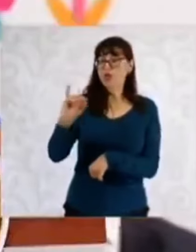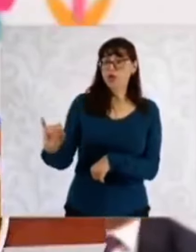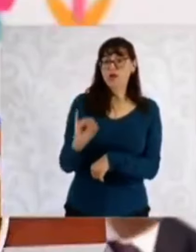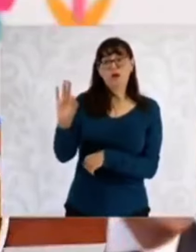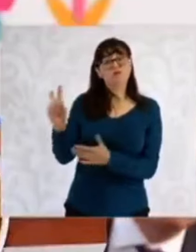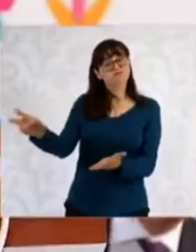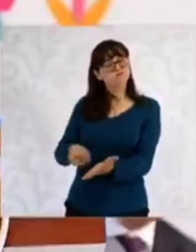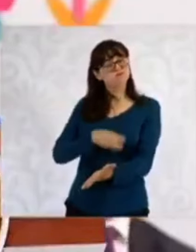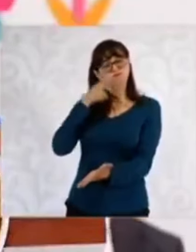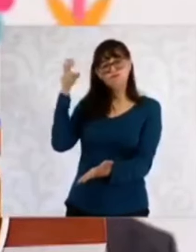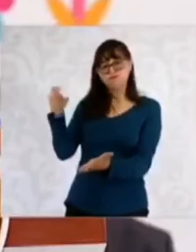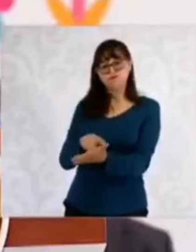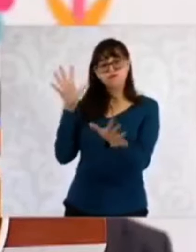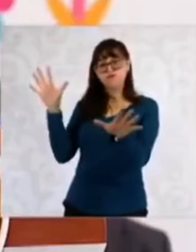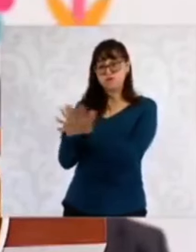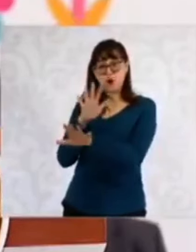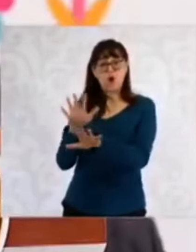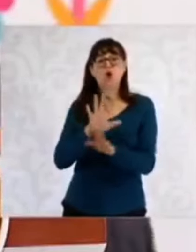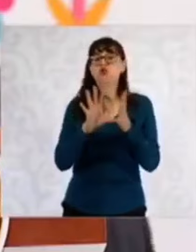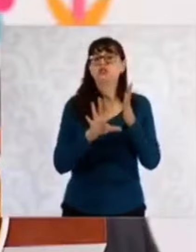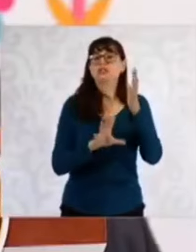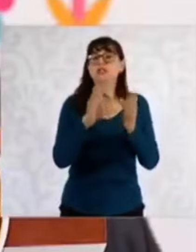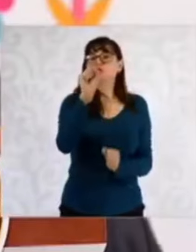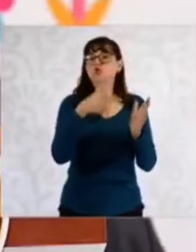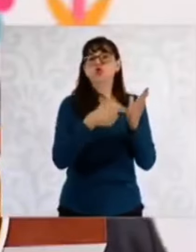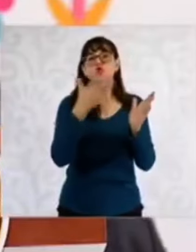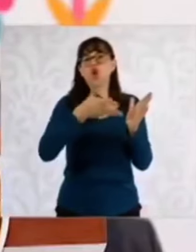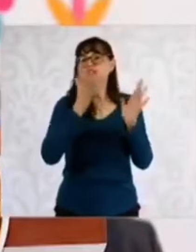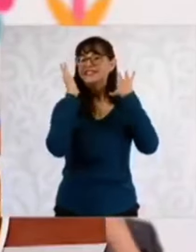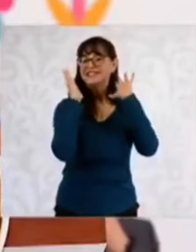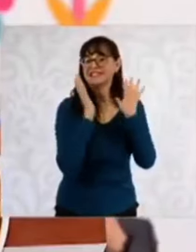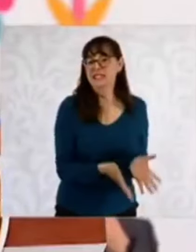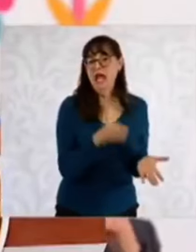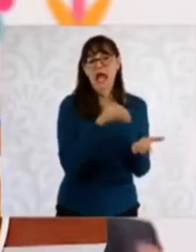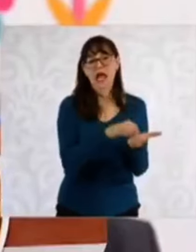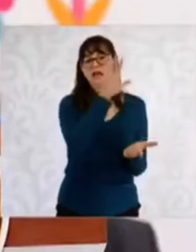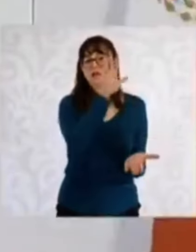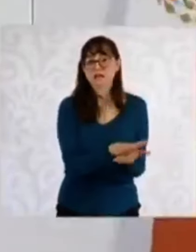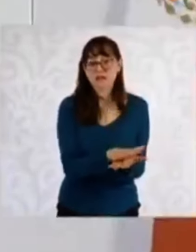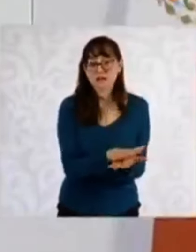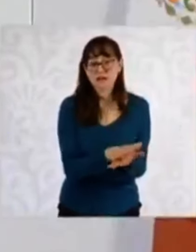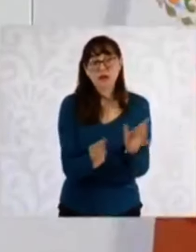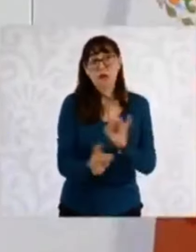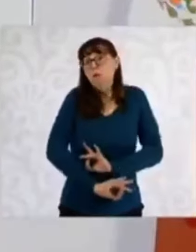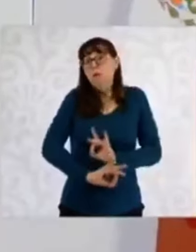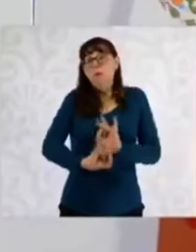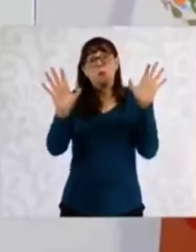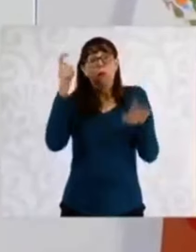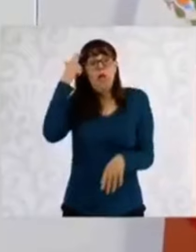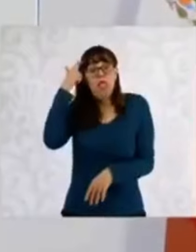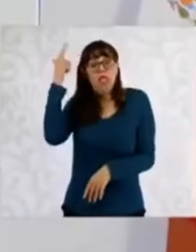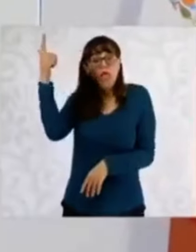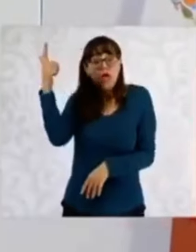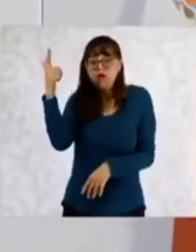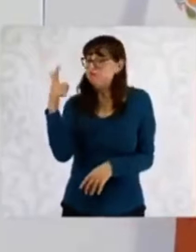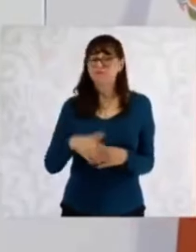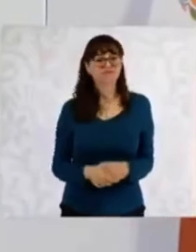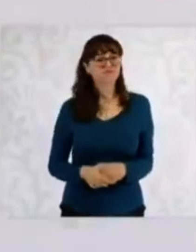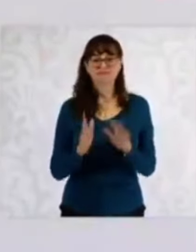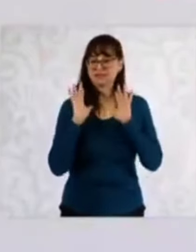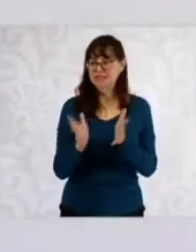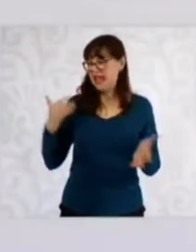judicial que hoy es parte de la Constitución no sale de la Nada Sale de una lucha